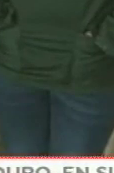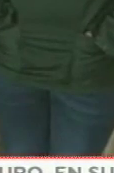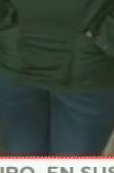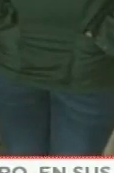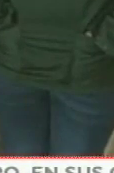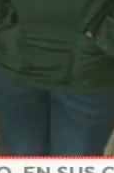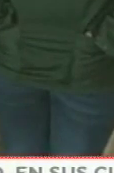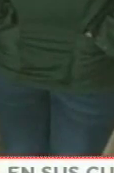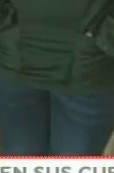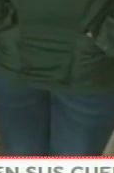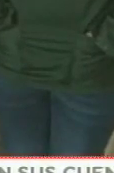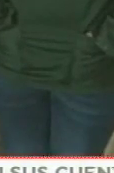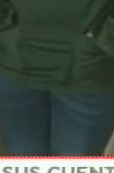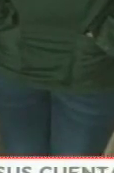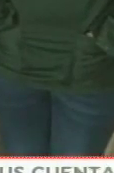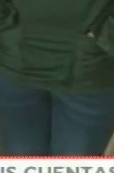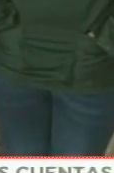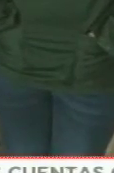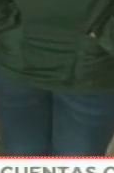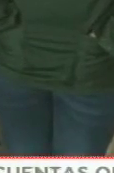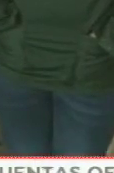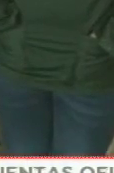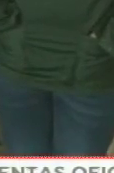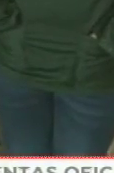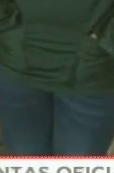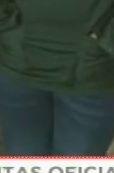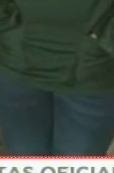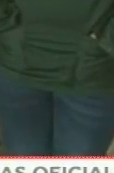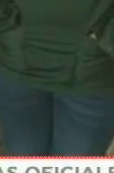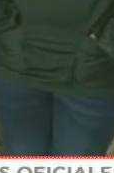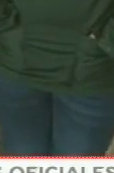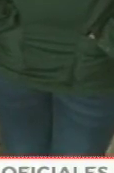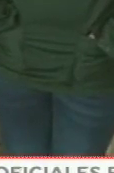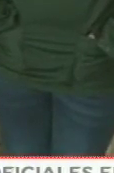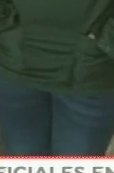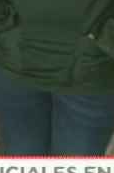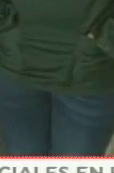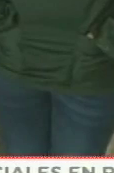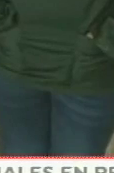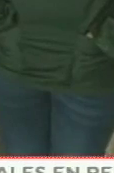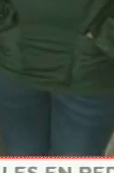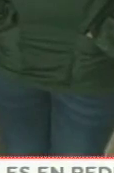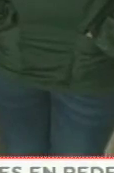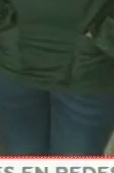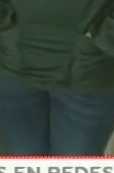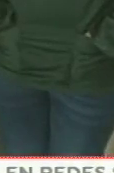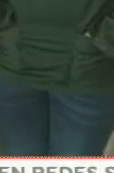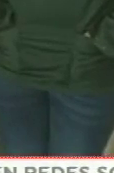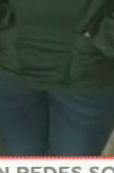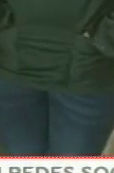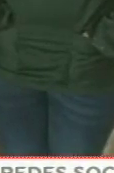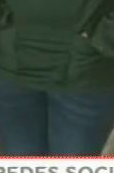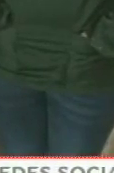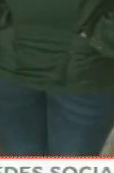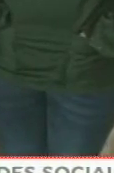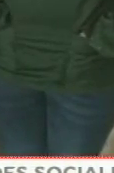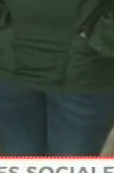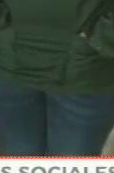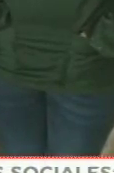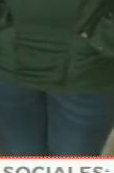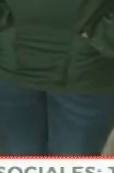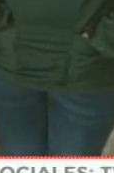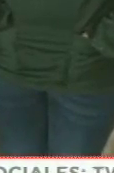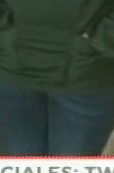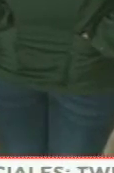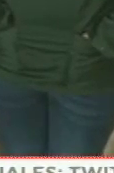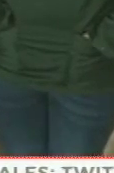empresa socialista de avícola del Alba, La Tigrera, ubicada en el municipio Guanare, la capital del